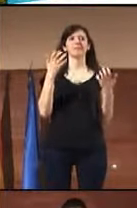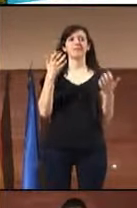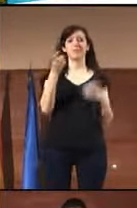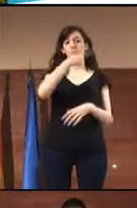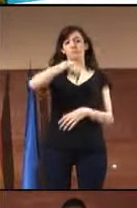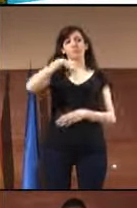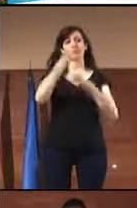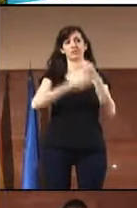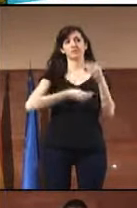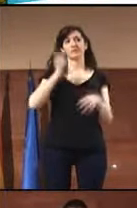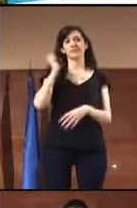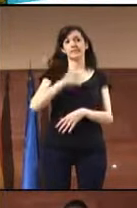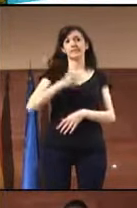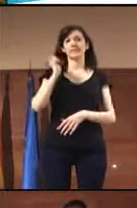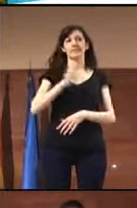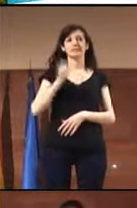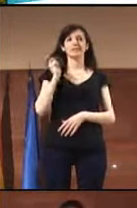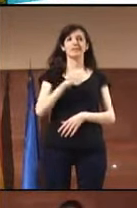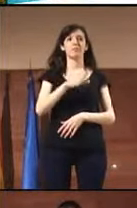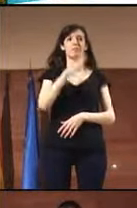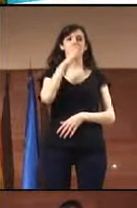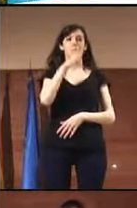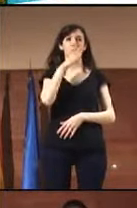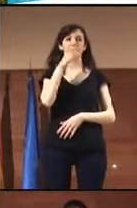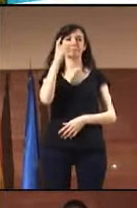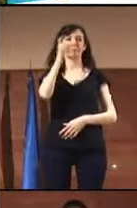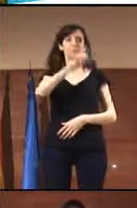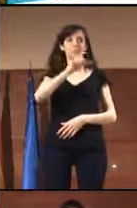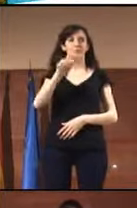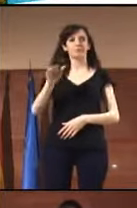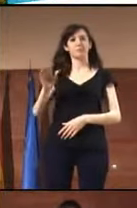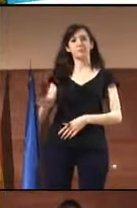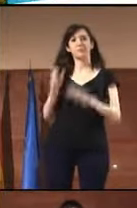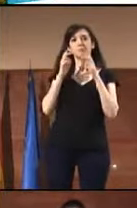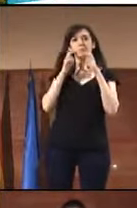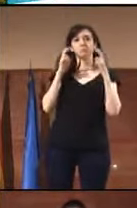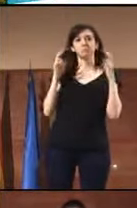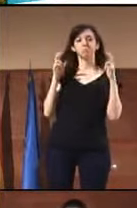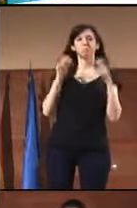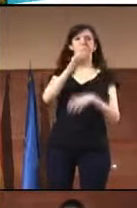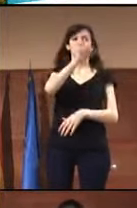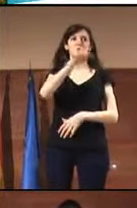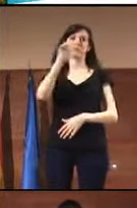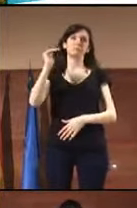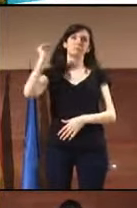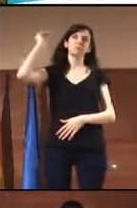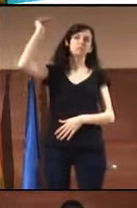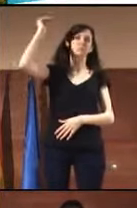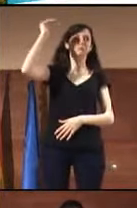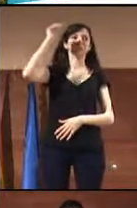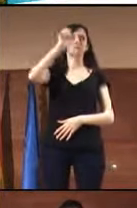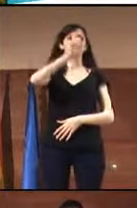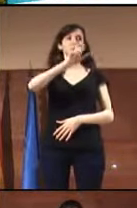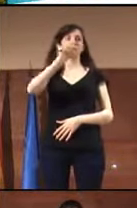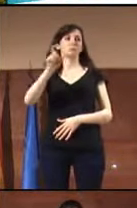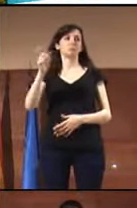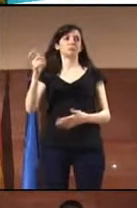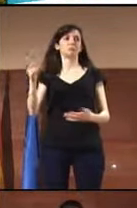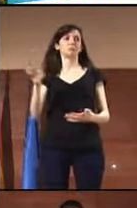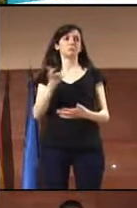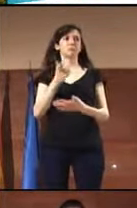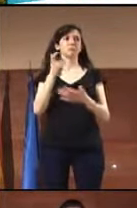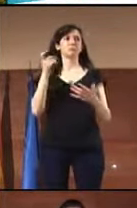utilizar, porque hay gente bajita y más gordita, gente más alta, gente que tiene una distancia al